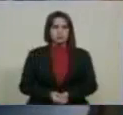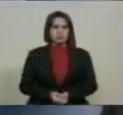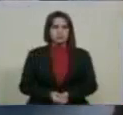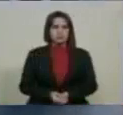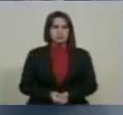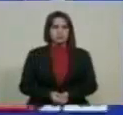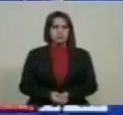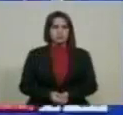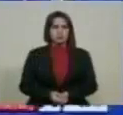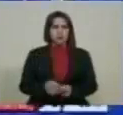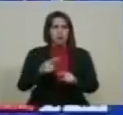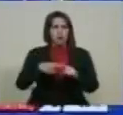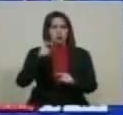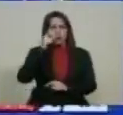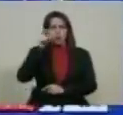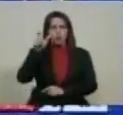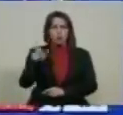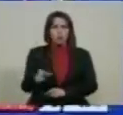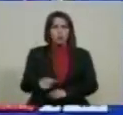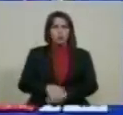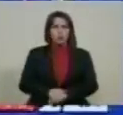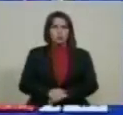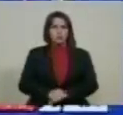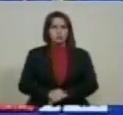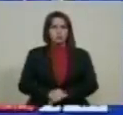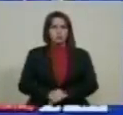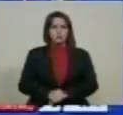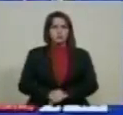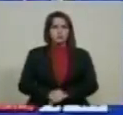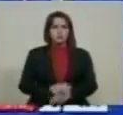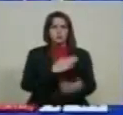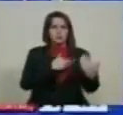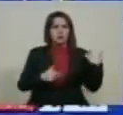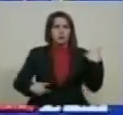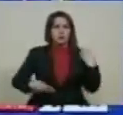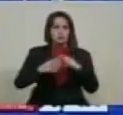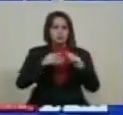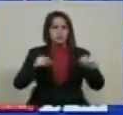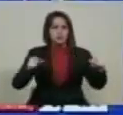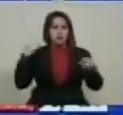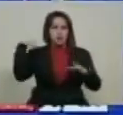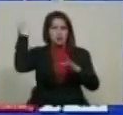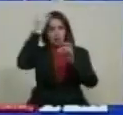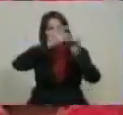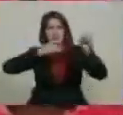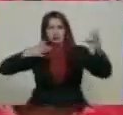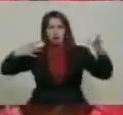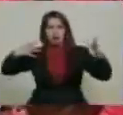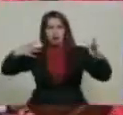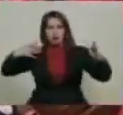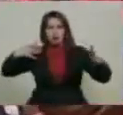Compañero Miguel Rodríguez, vicepresidente territorial de Amazonas.